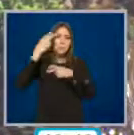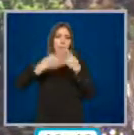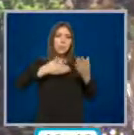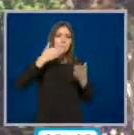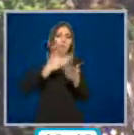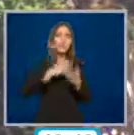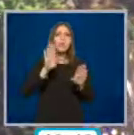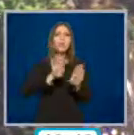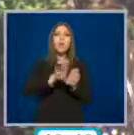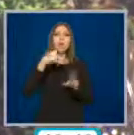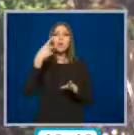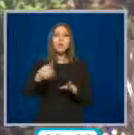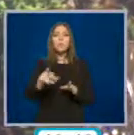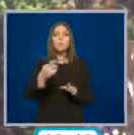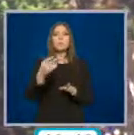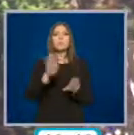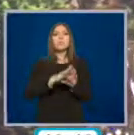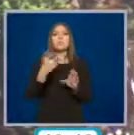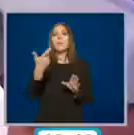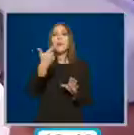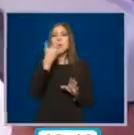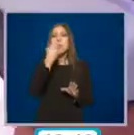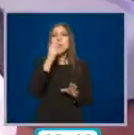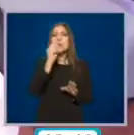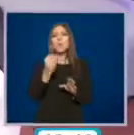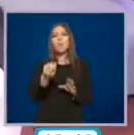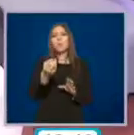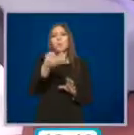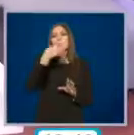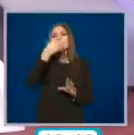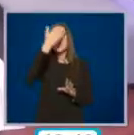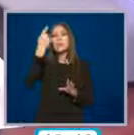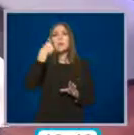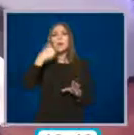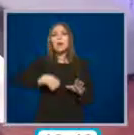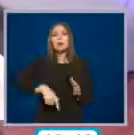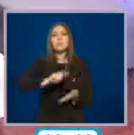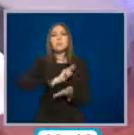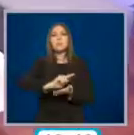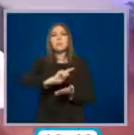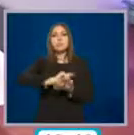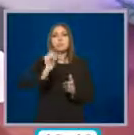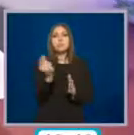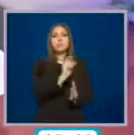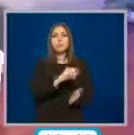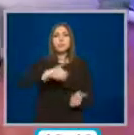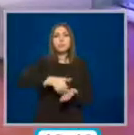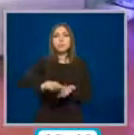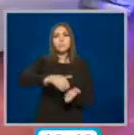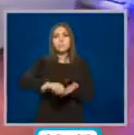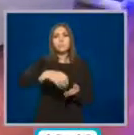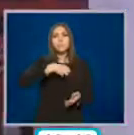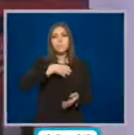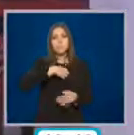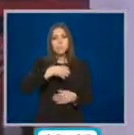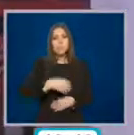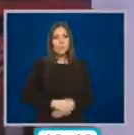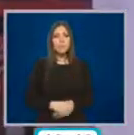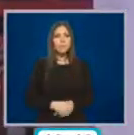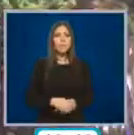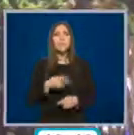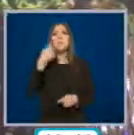van a dar laxante para también ayudar en la digestión de nuestros gatos. De la Ok. dosis adecuada. Previa Exacto, consulta, por exacto. No supuesto. estar sacando ya estas recetas también, No.